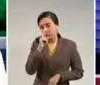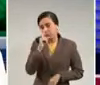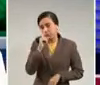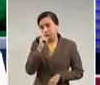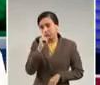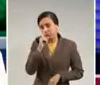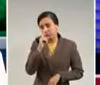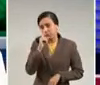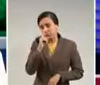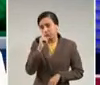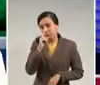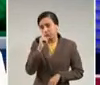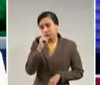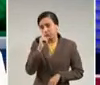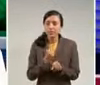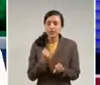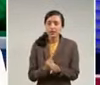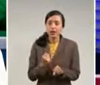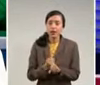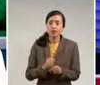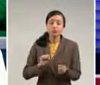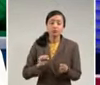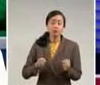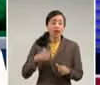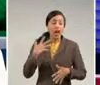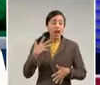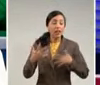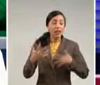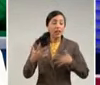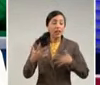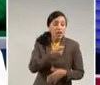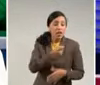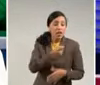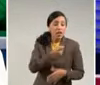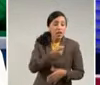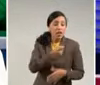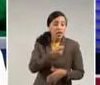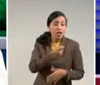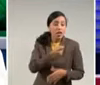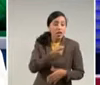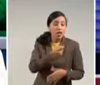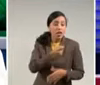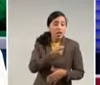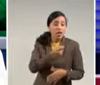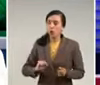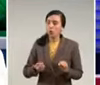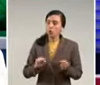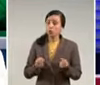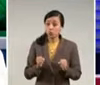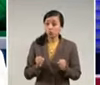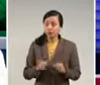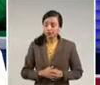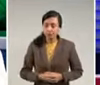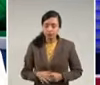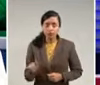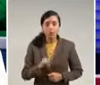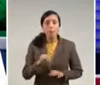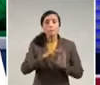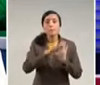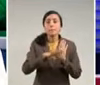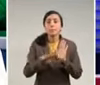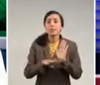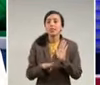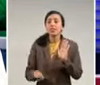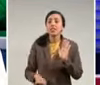actividades públicas de manera importante, incluso medidas de restricción